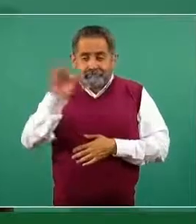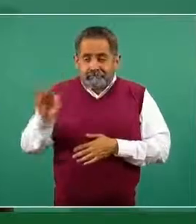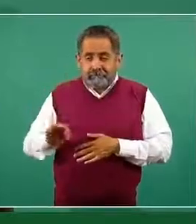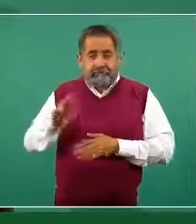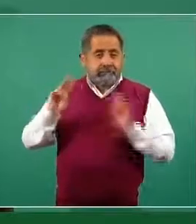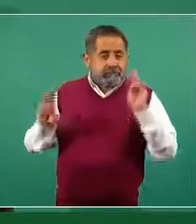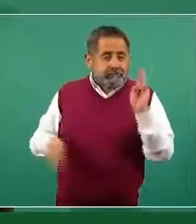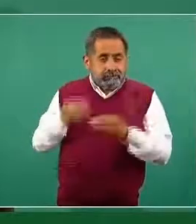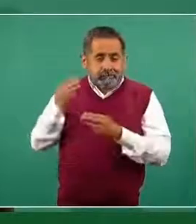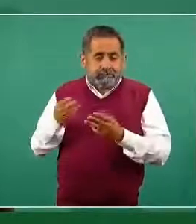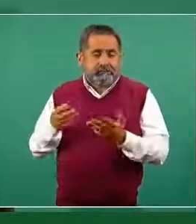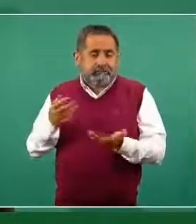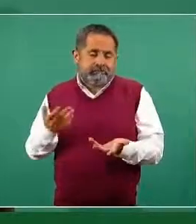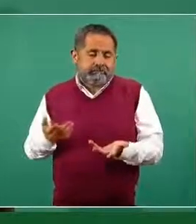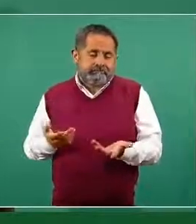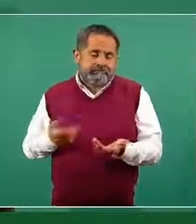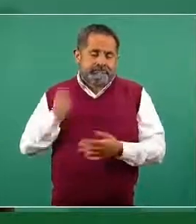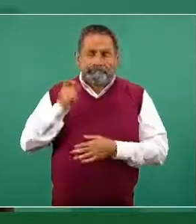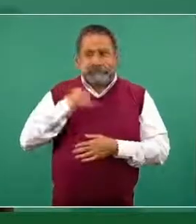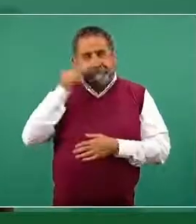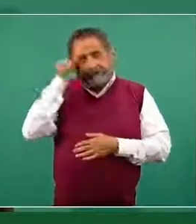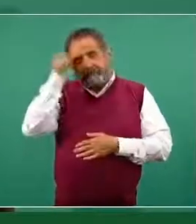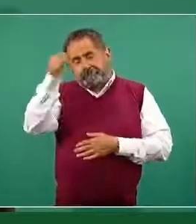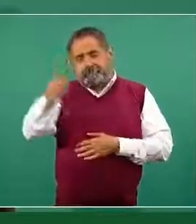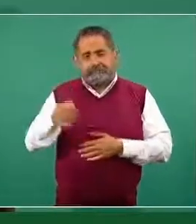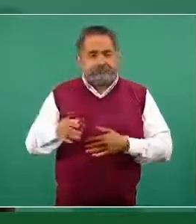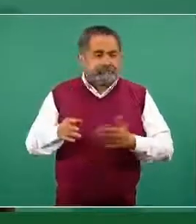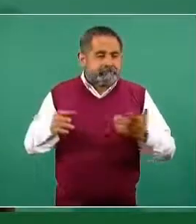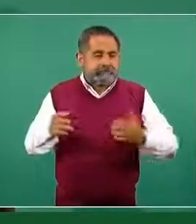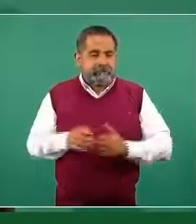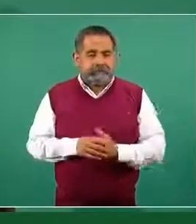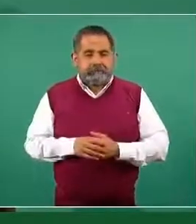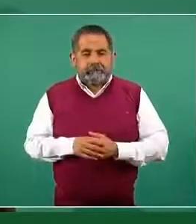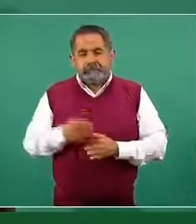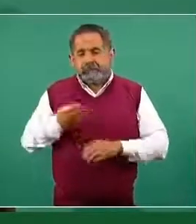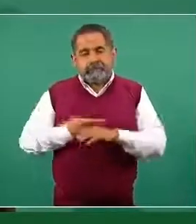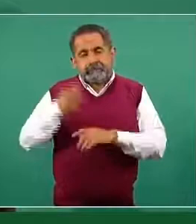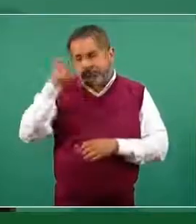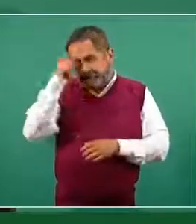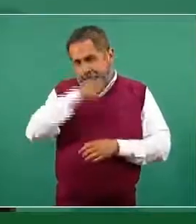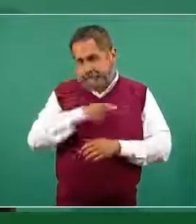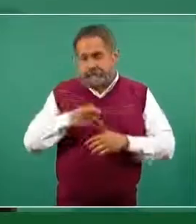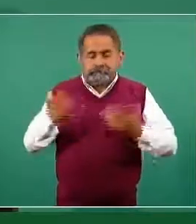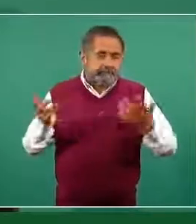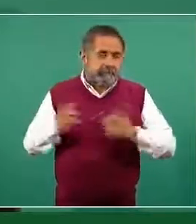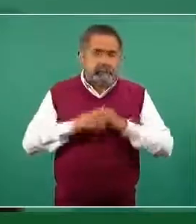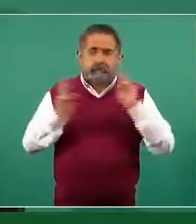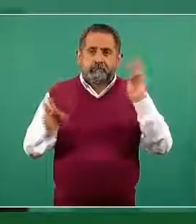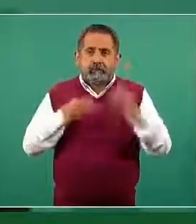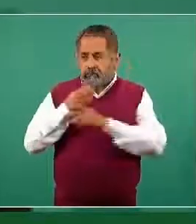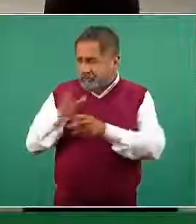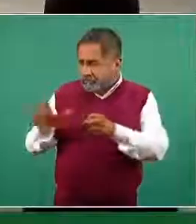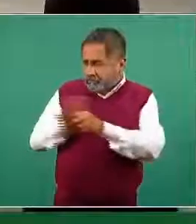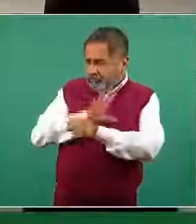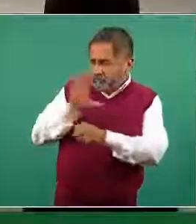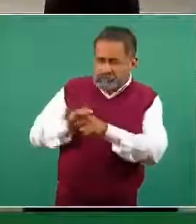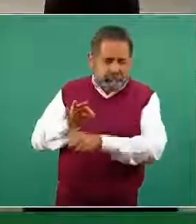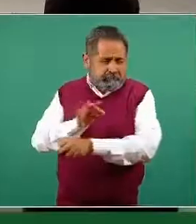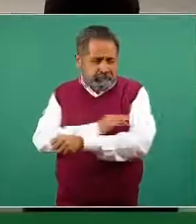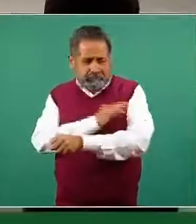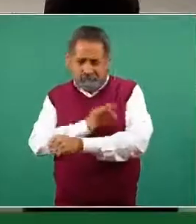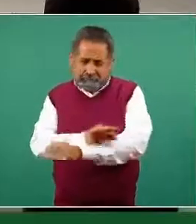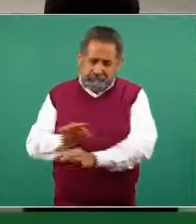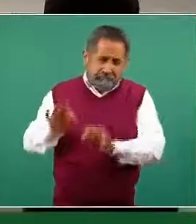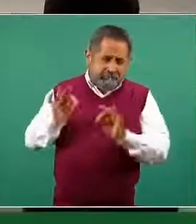esté cubierta. Eso se ve pues muy difícil de lograr a nivel mundial.